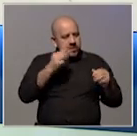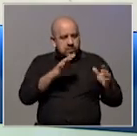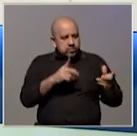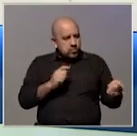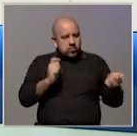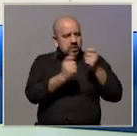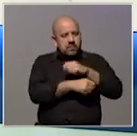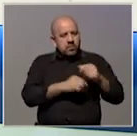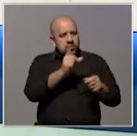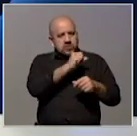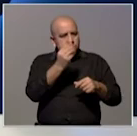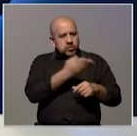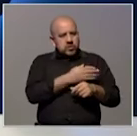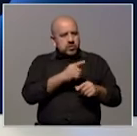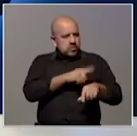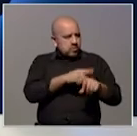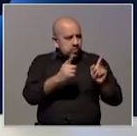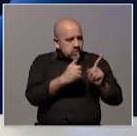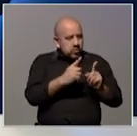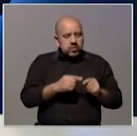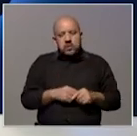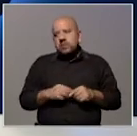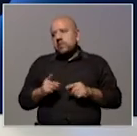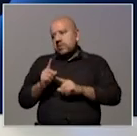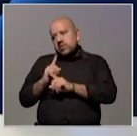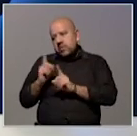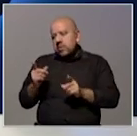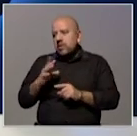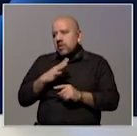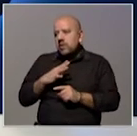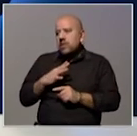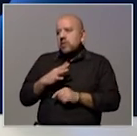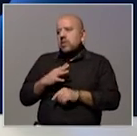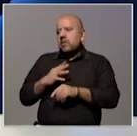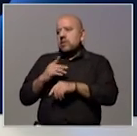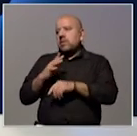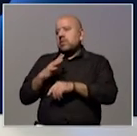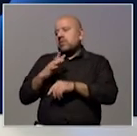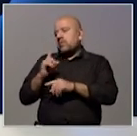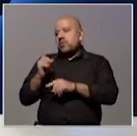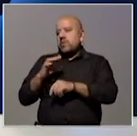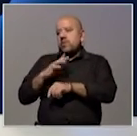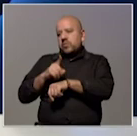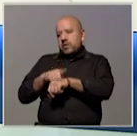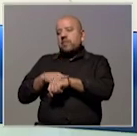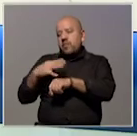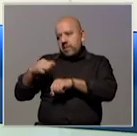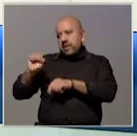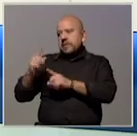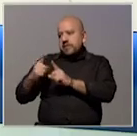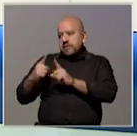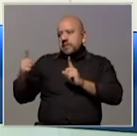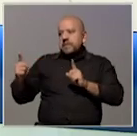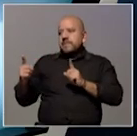tan radical en cortos plazos no hay que dar un plazo que es más trascender en nuestra base medida más allá del cambio de administración